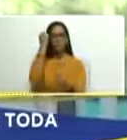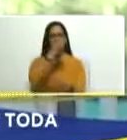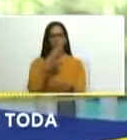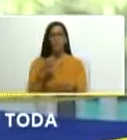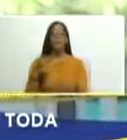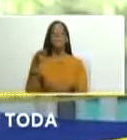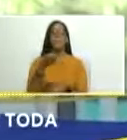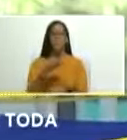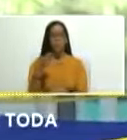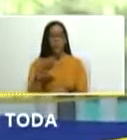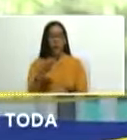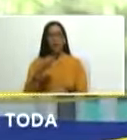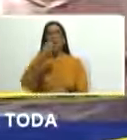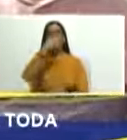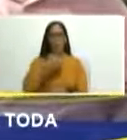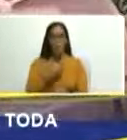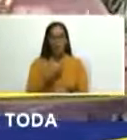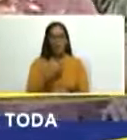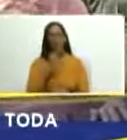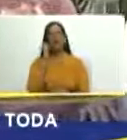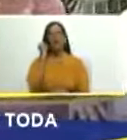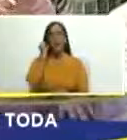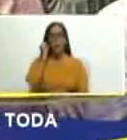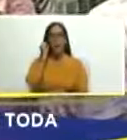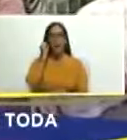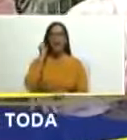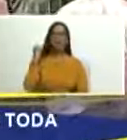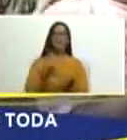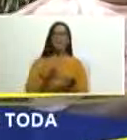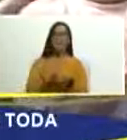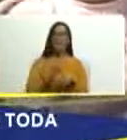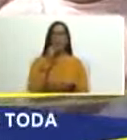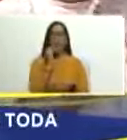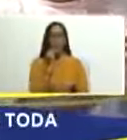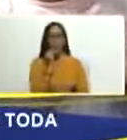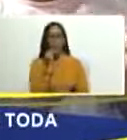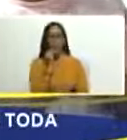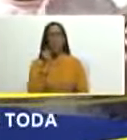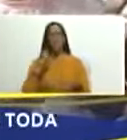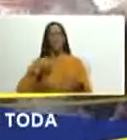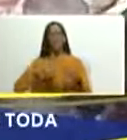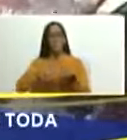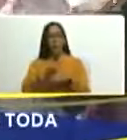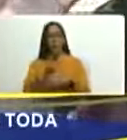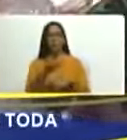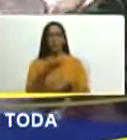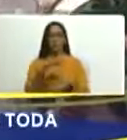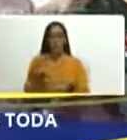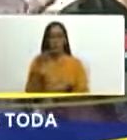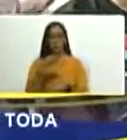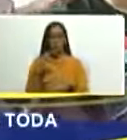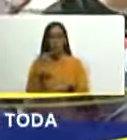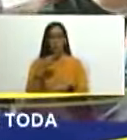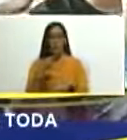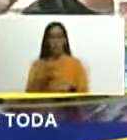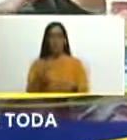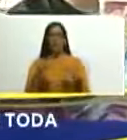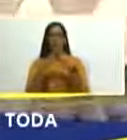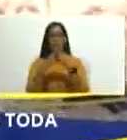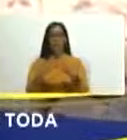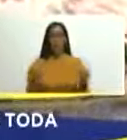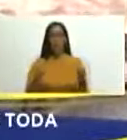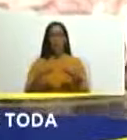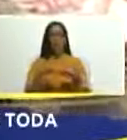buscar al hombre, a la mujer de a pie, al joven, vamos a buscar a lo largo y ancho del